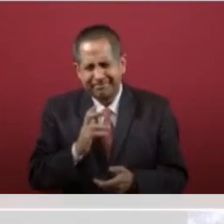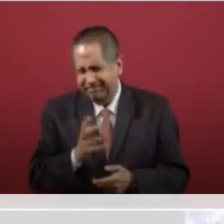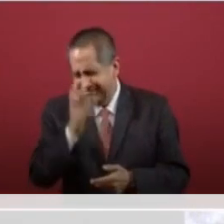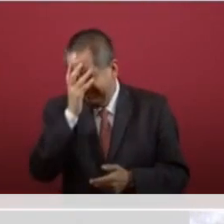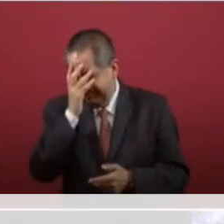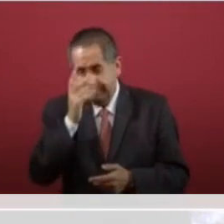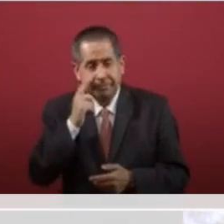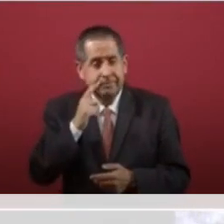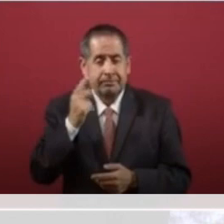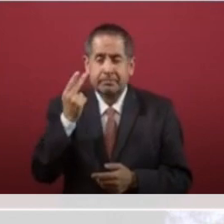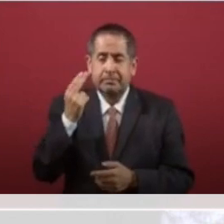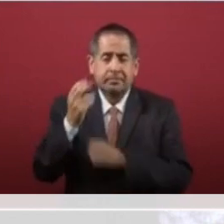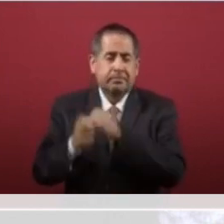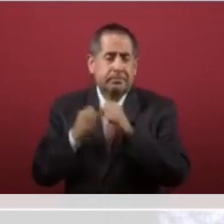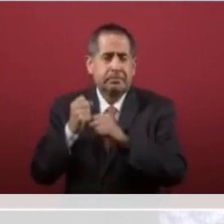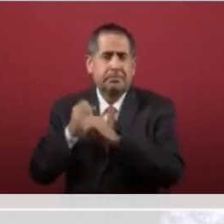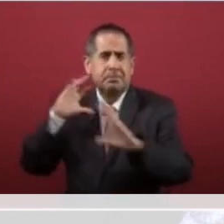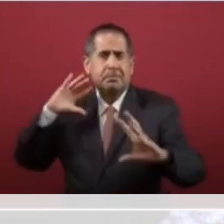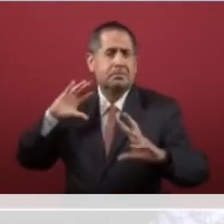en